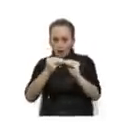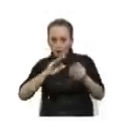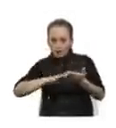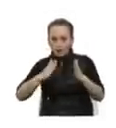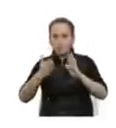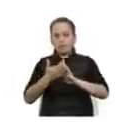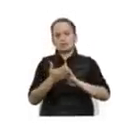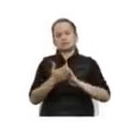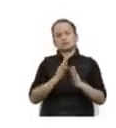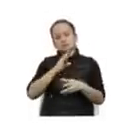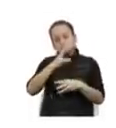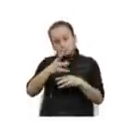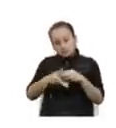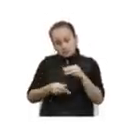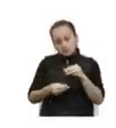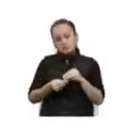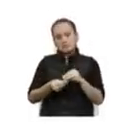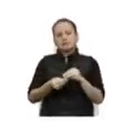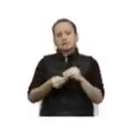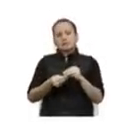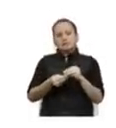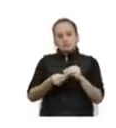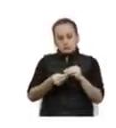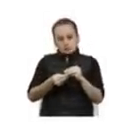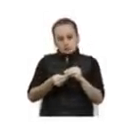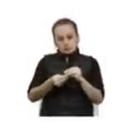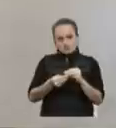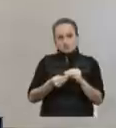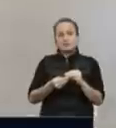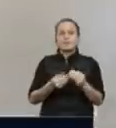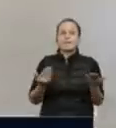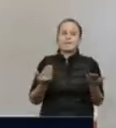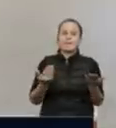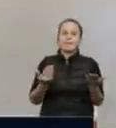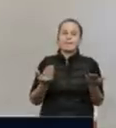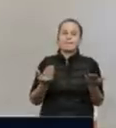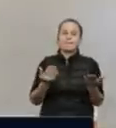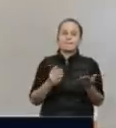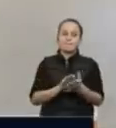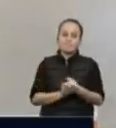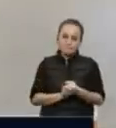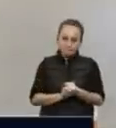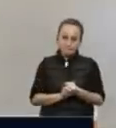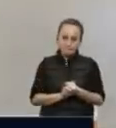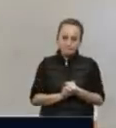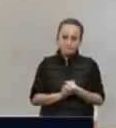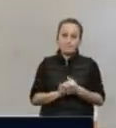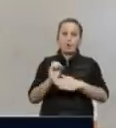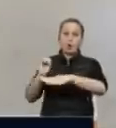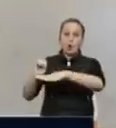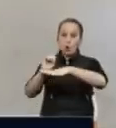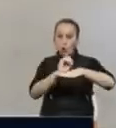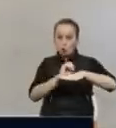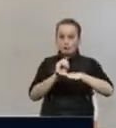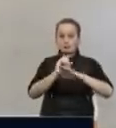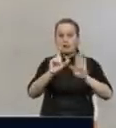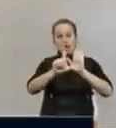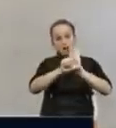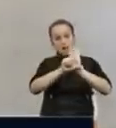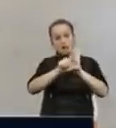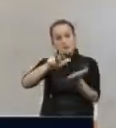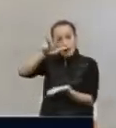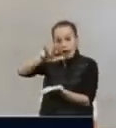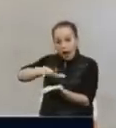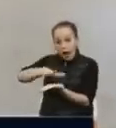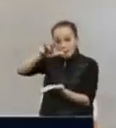y un ofrecimiento para las organizaciones que, de acuerdo con la ley aprobada por